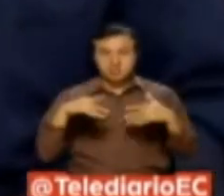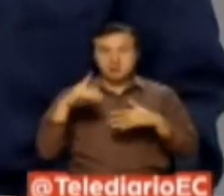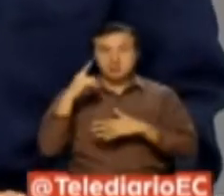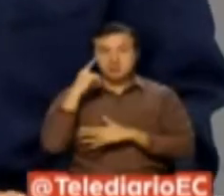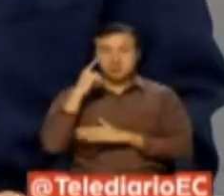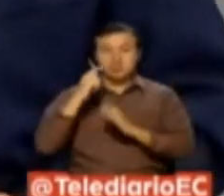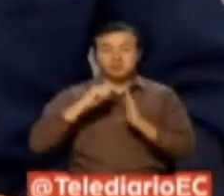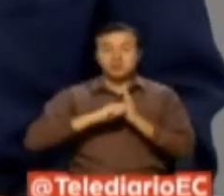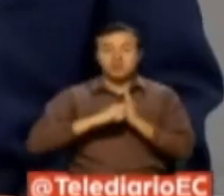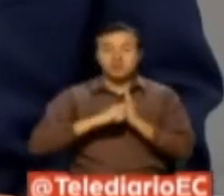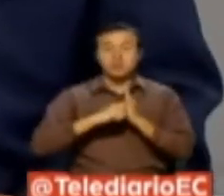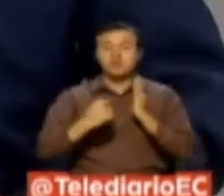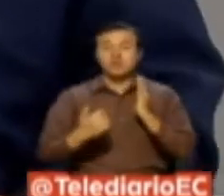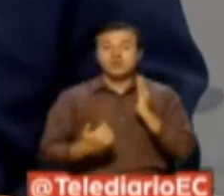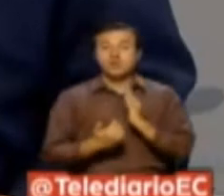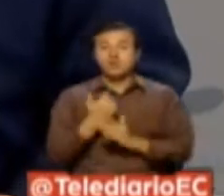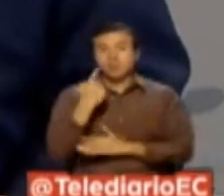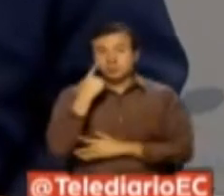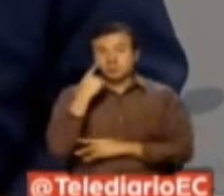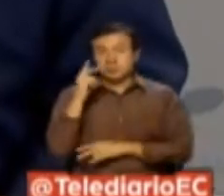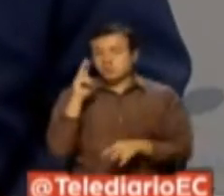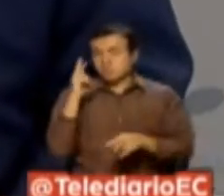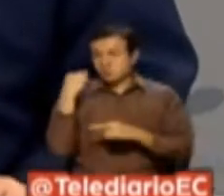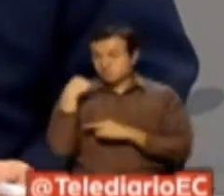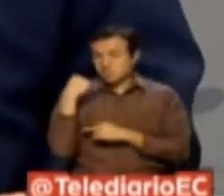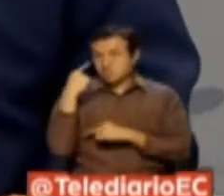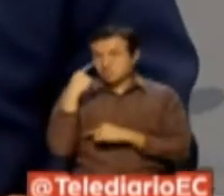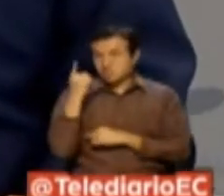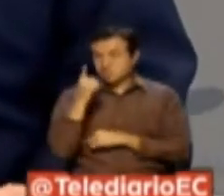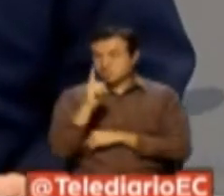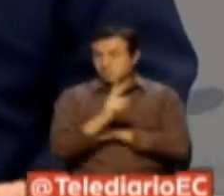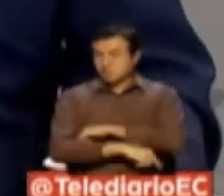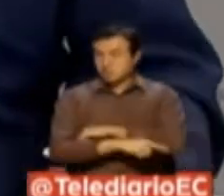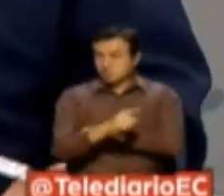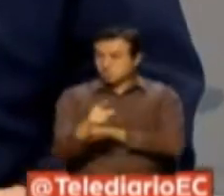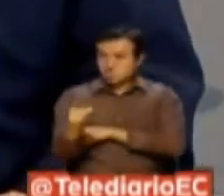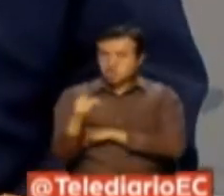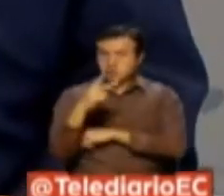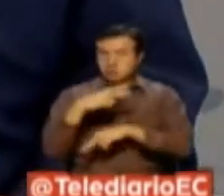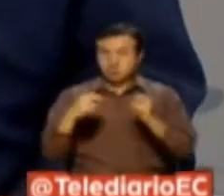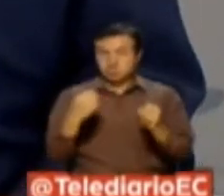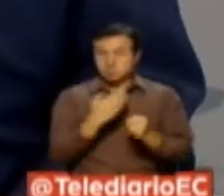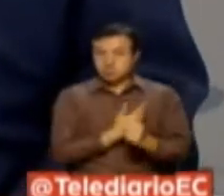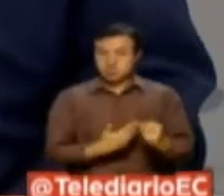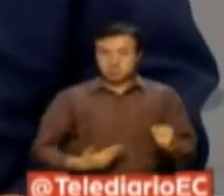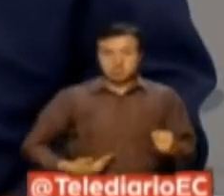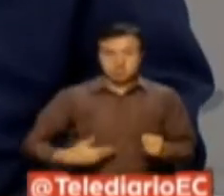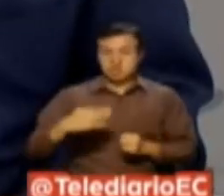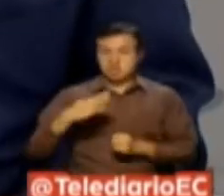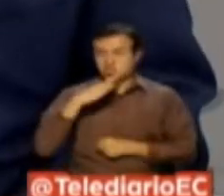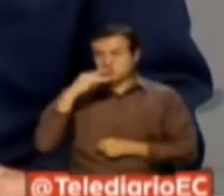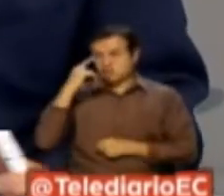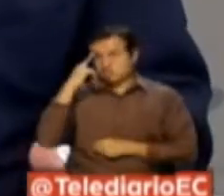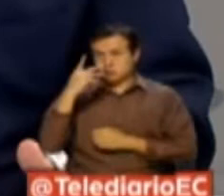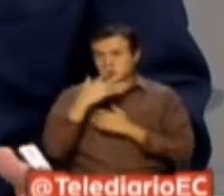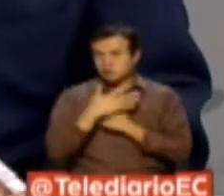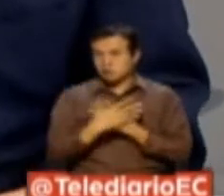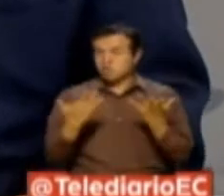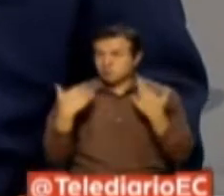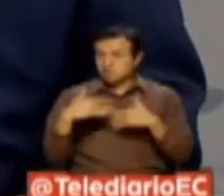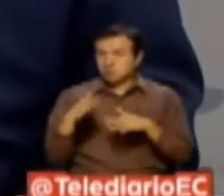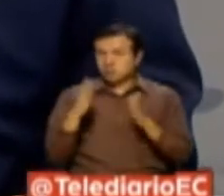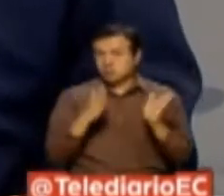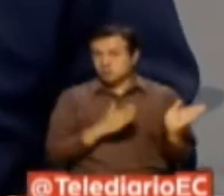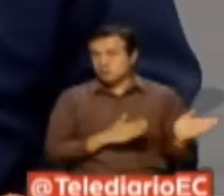contraloría implica nuevos indicios de responsabilidad penal sobre el ex presidente rafael correa y así lo